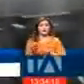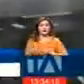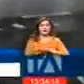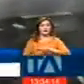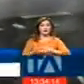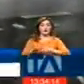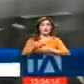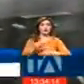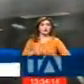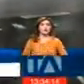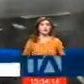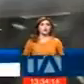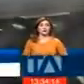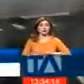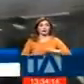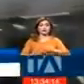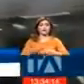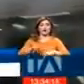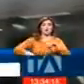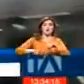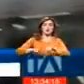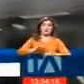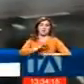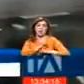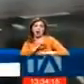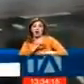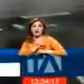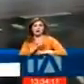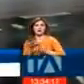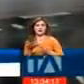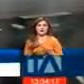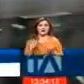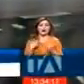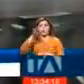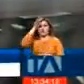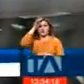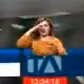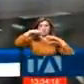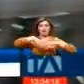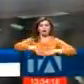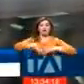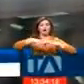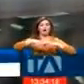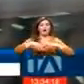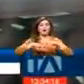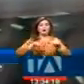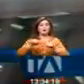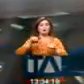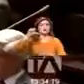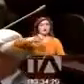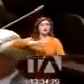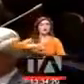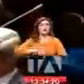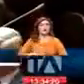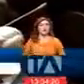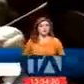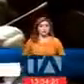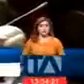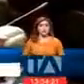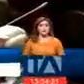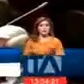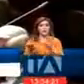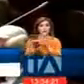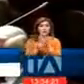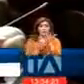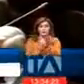negocio, no el negocio de los amigos, de los particulares que quiebran los hospitales por malas administraciones. Este código